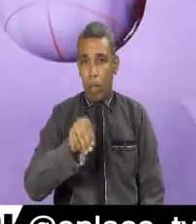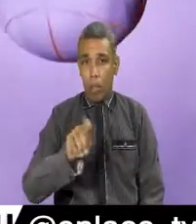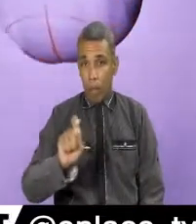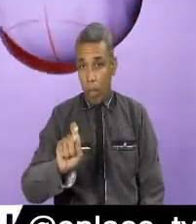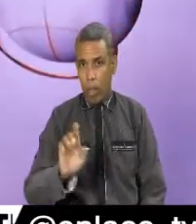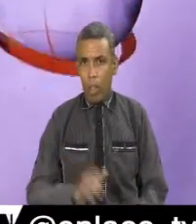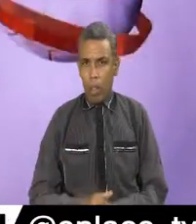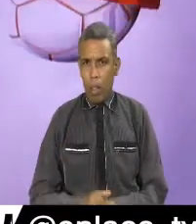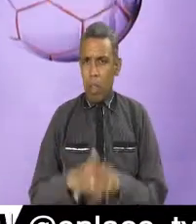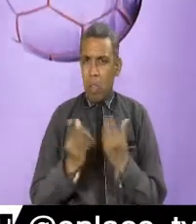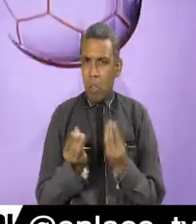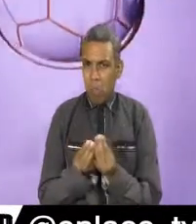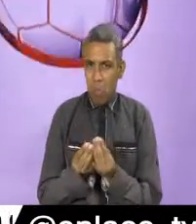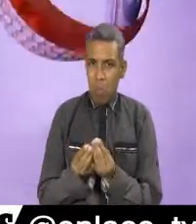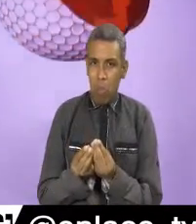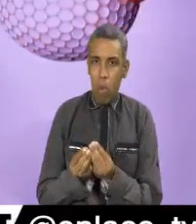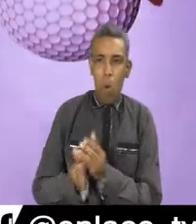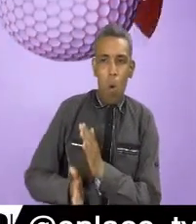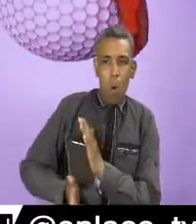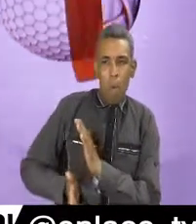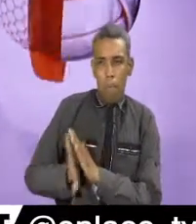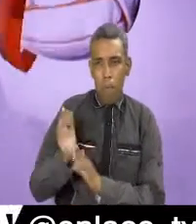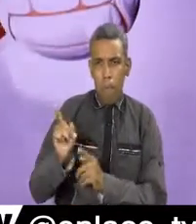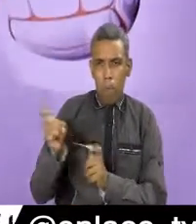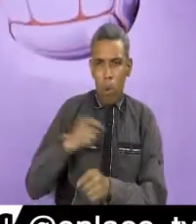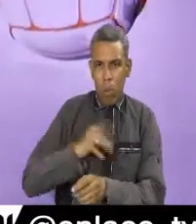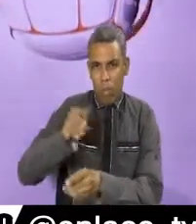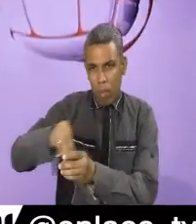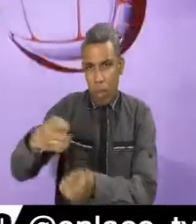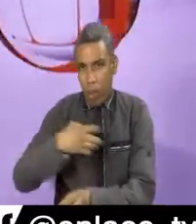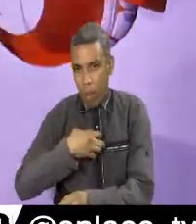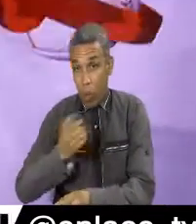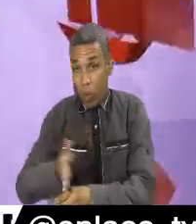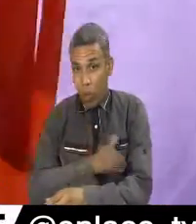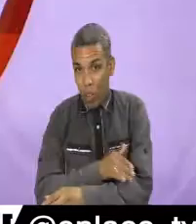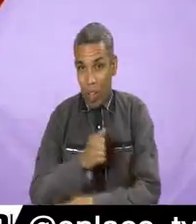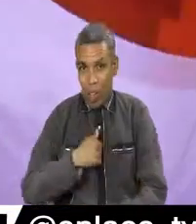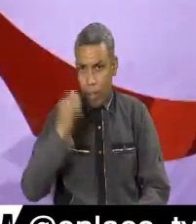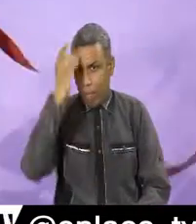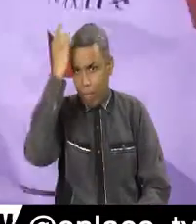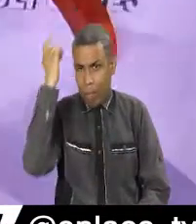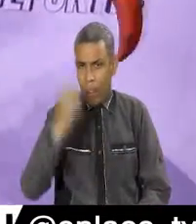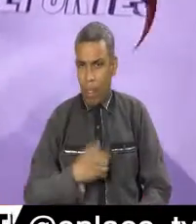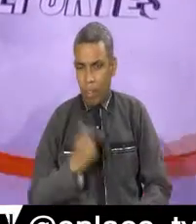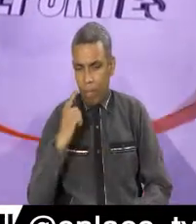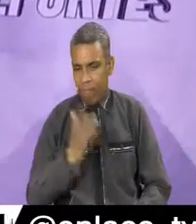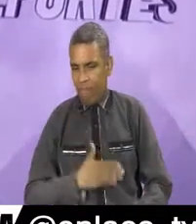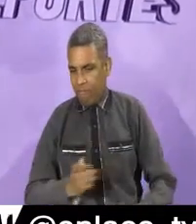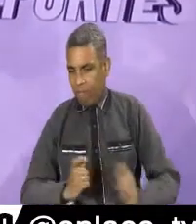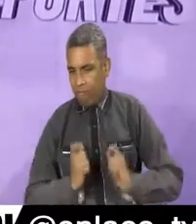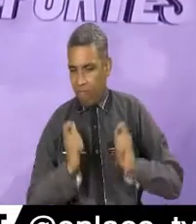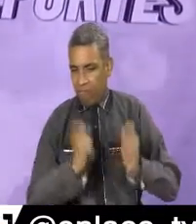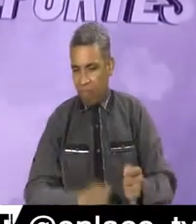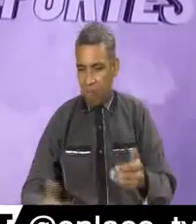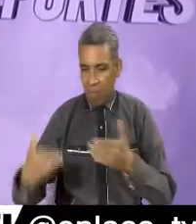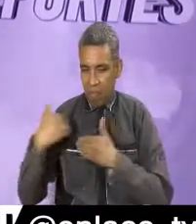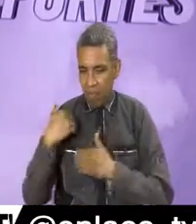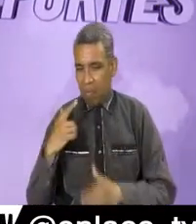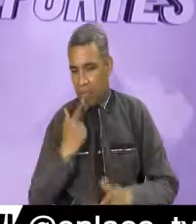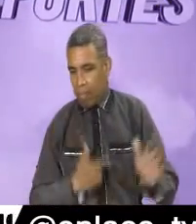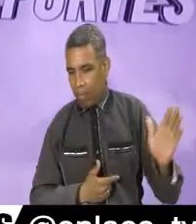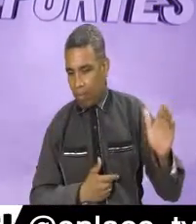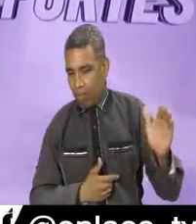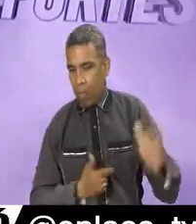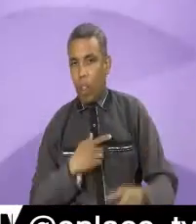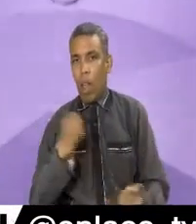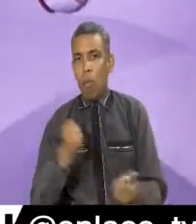de manera oficial la bandera de Barranca Bermeja a la delegación de bicicrossistas que viajarán a Carolina del Sur, Estados Unidos, a